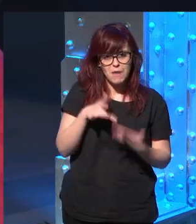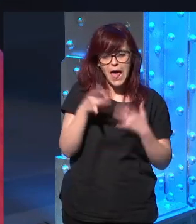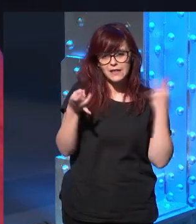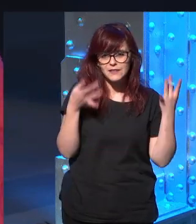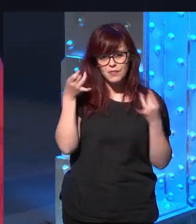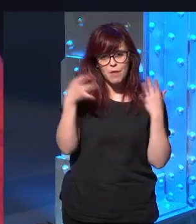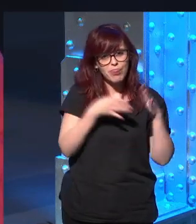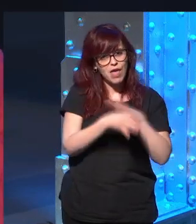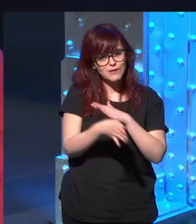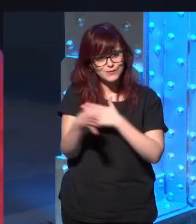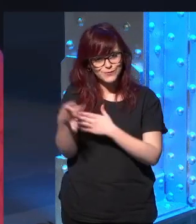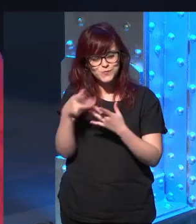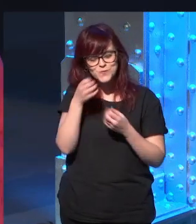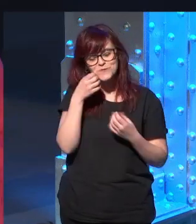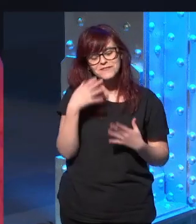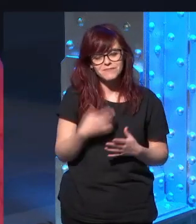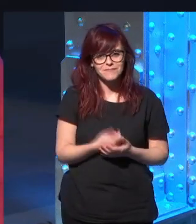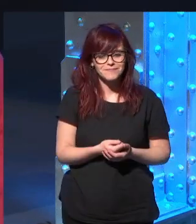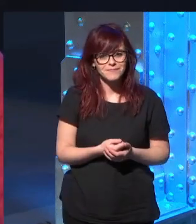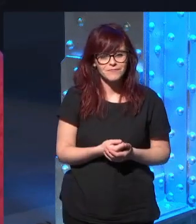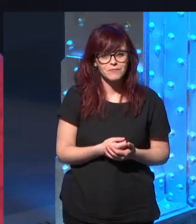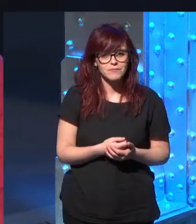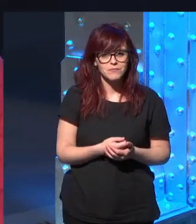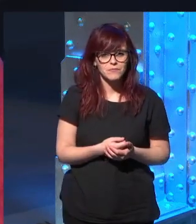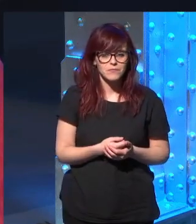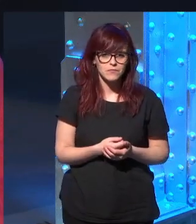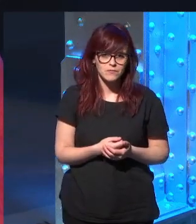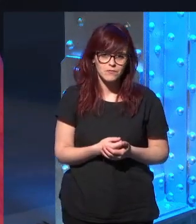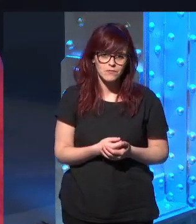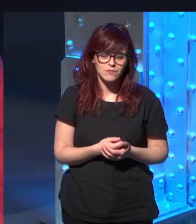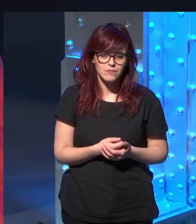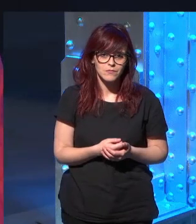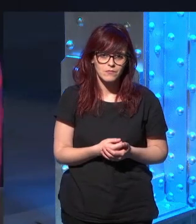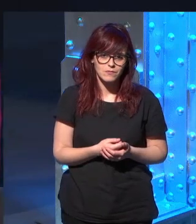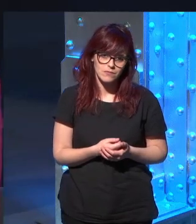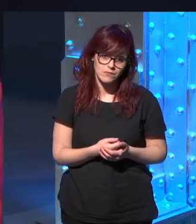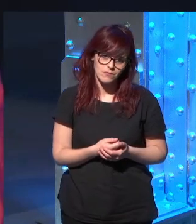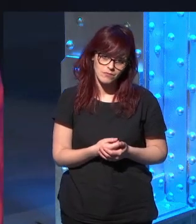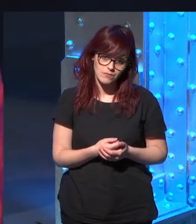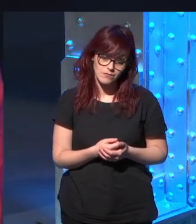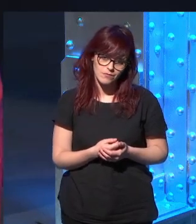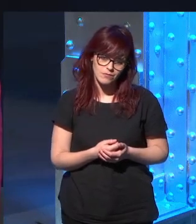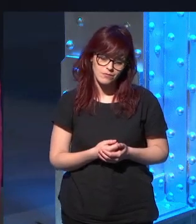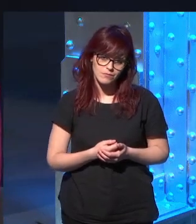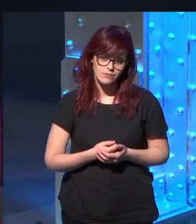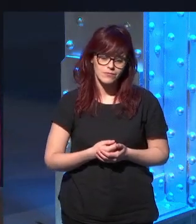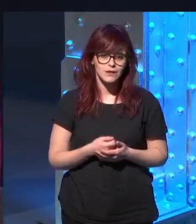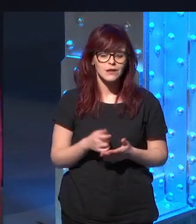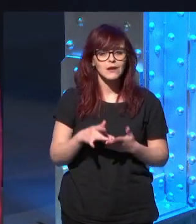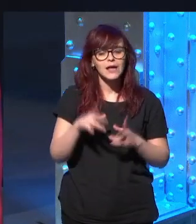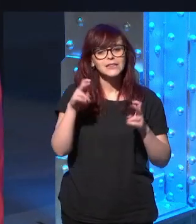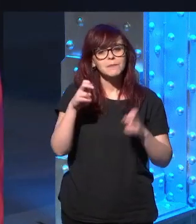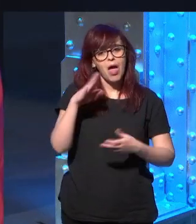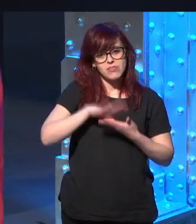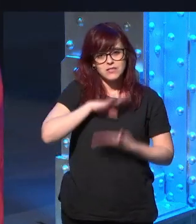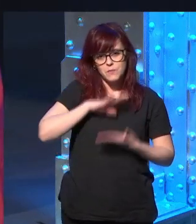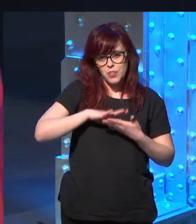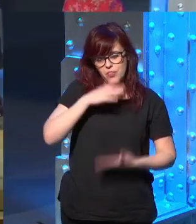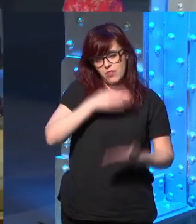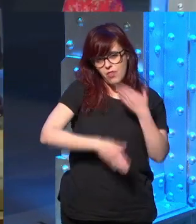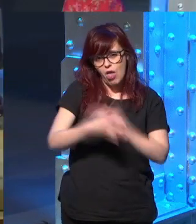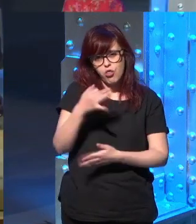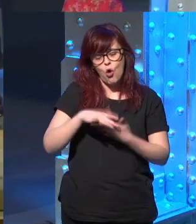actividades accesibles y he aprendido muchísimo. Es que es una pregunta muy muy amplia porque sí, las discapacidades, o sea, la diversidad funcional, o sea,